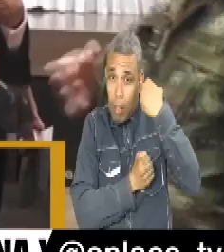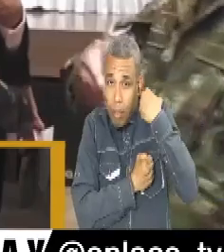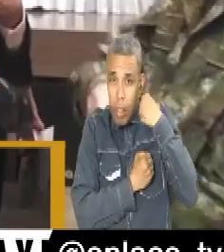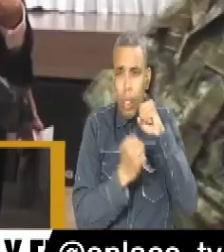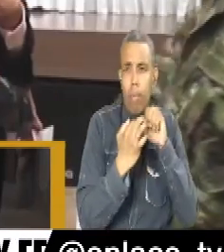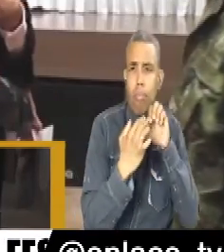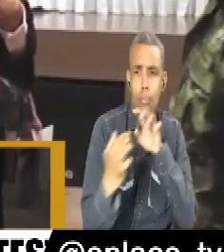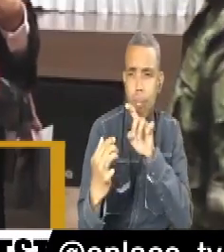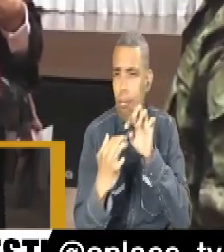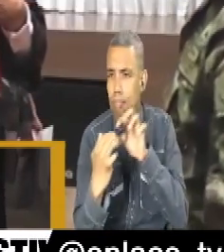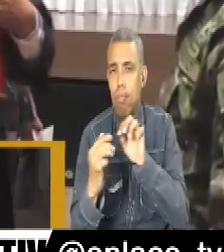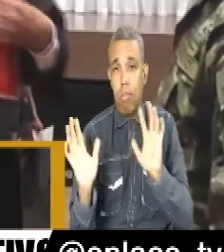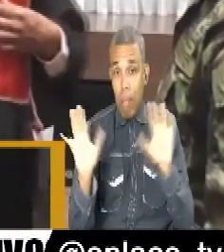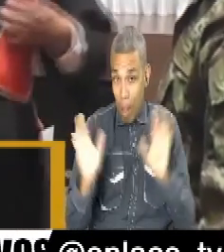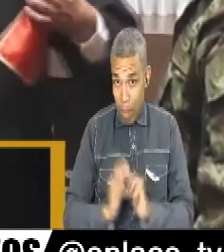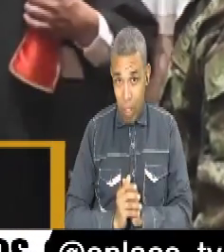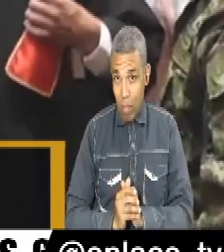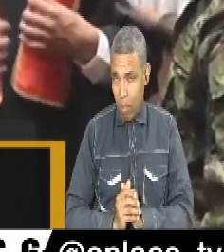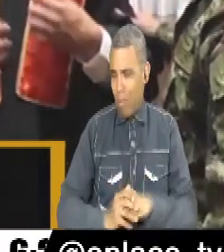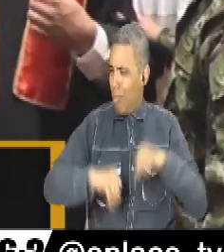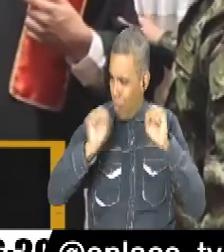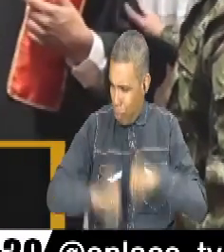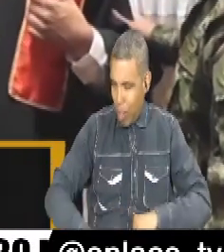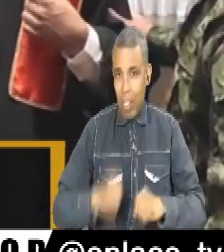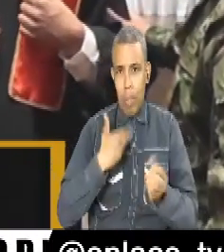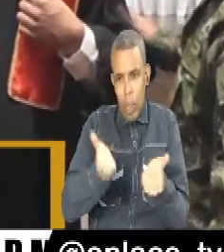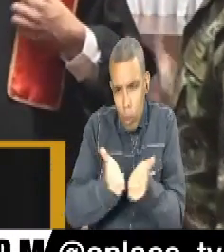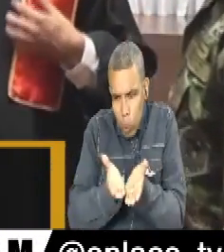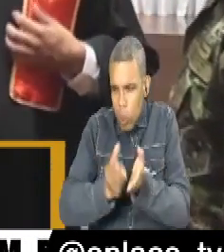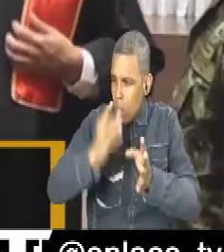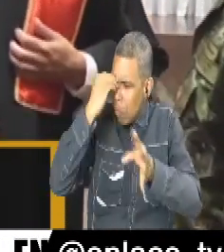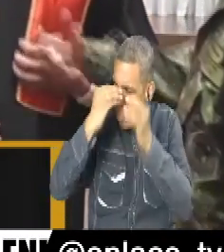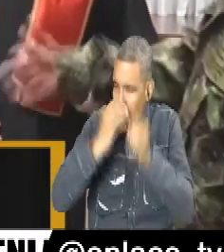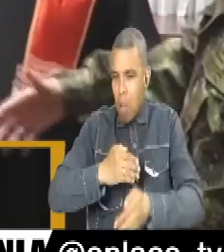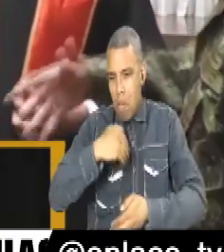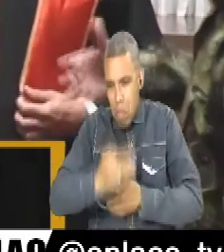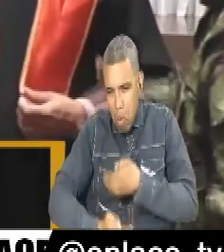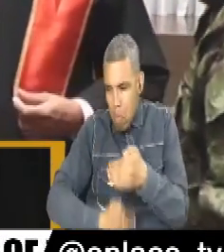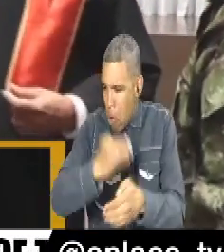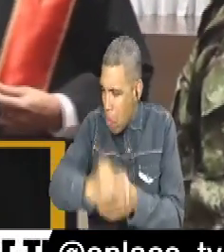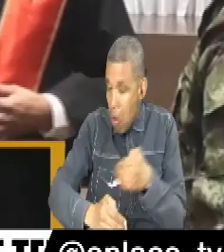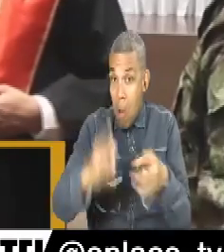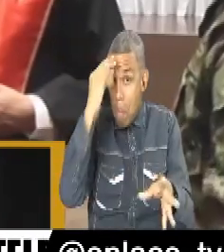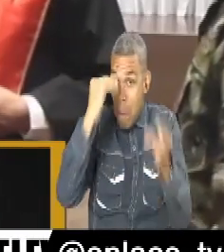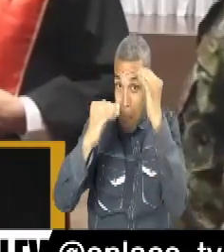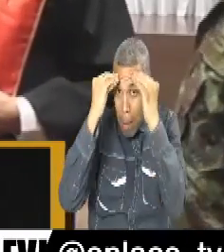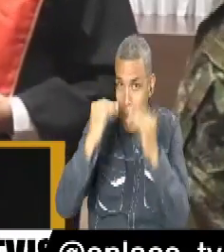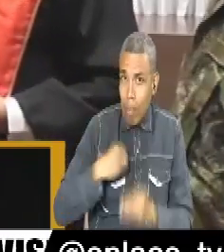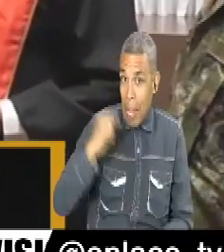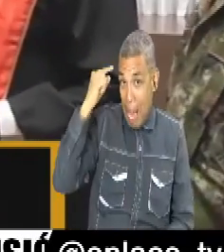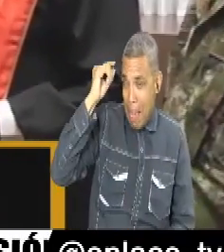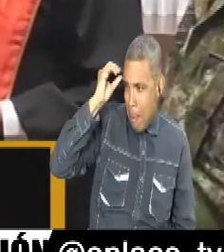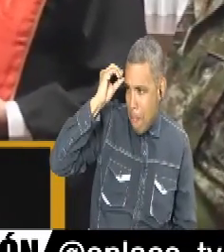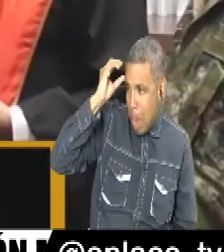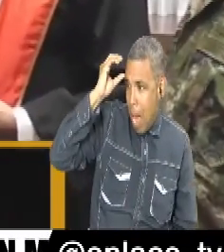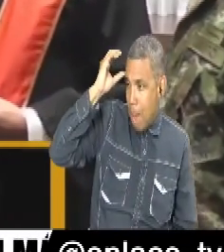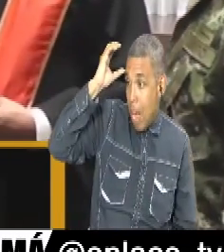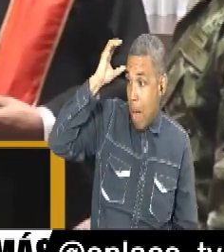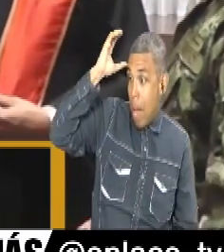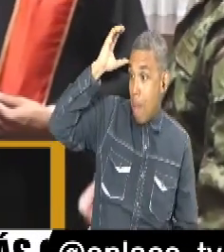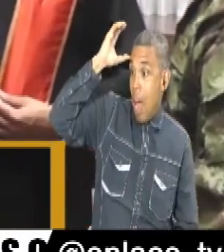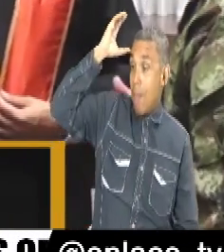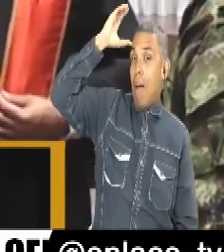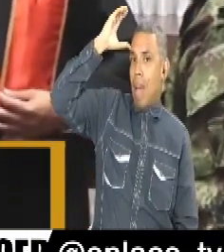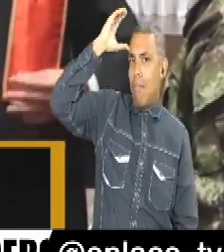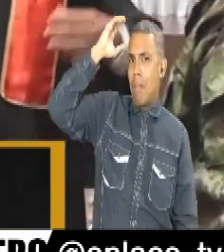militar, sino que además tengan la posibilidad de seguir estudiando y de enriquecerse intelectualmente. Entonces nuestra meta y